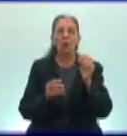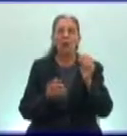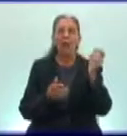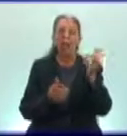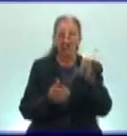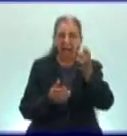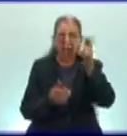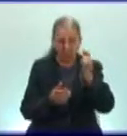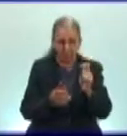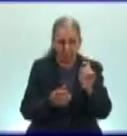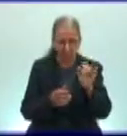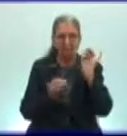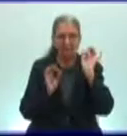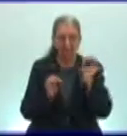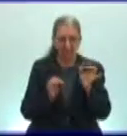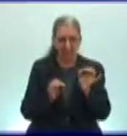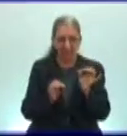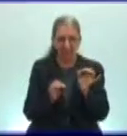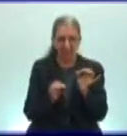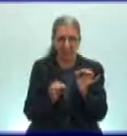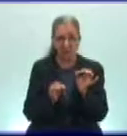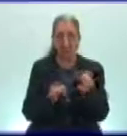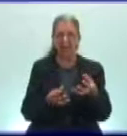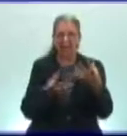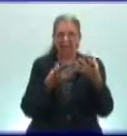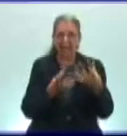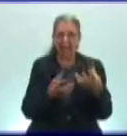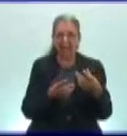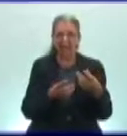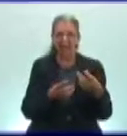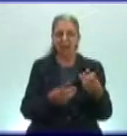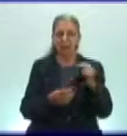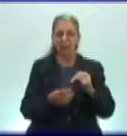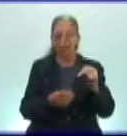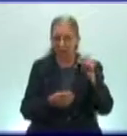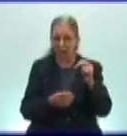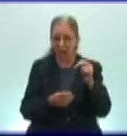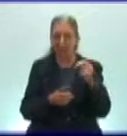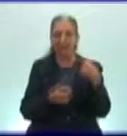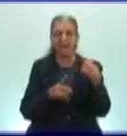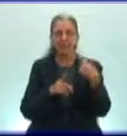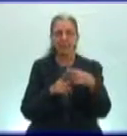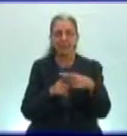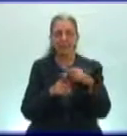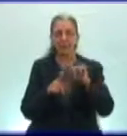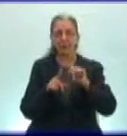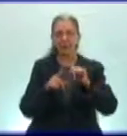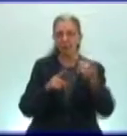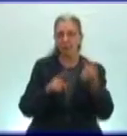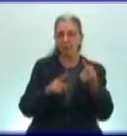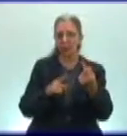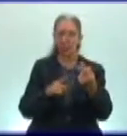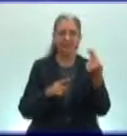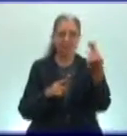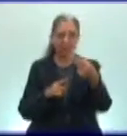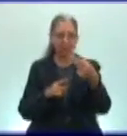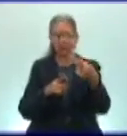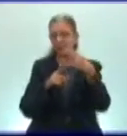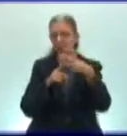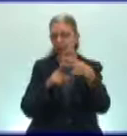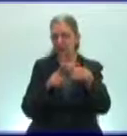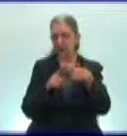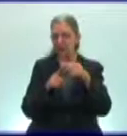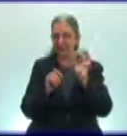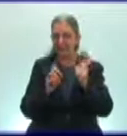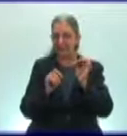la carga nuclear, pero la carga nuclear siempre es positiva porque en el núcleo los protones son los que tienen carga positiva, es decir,